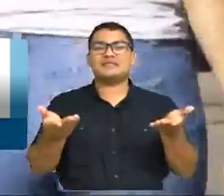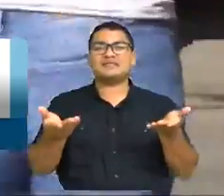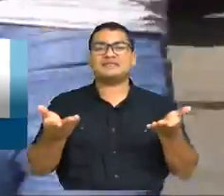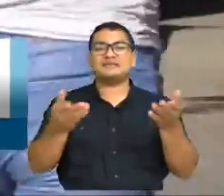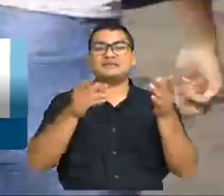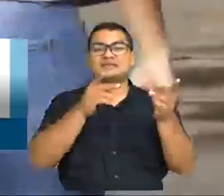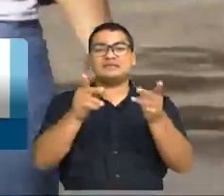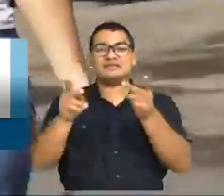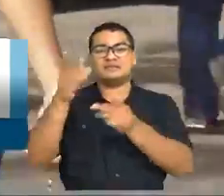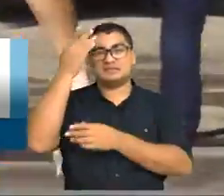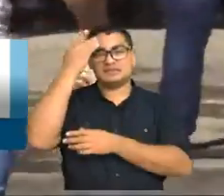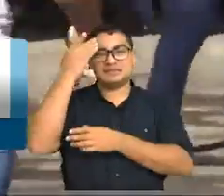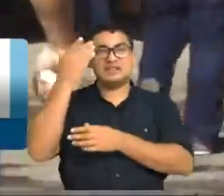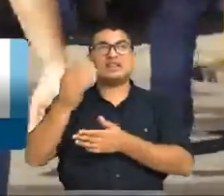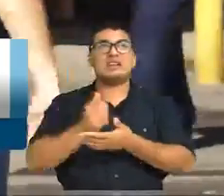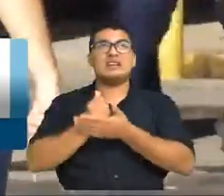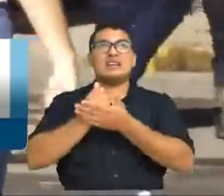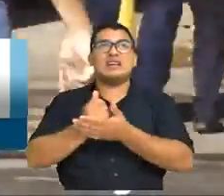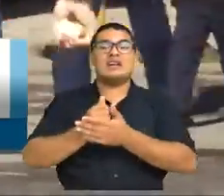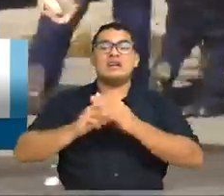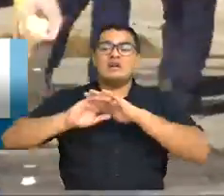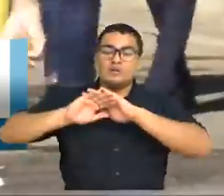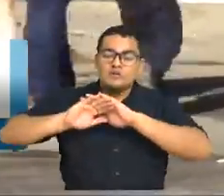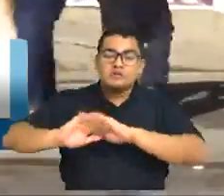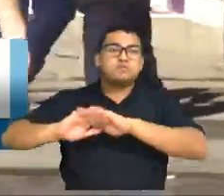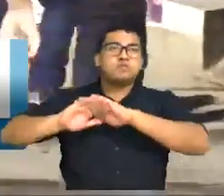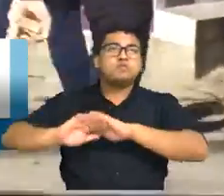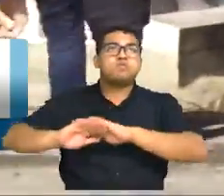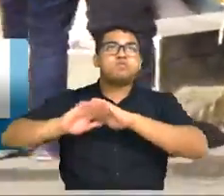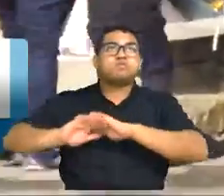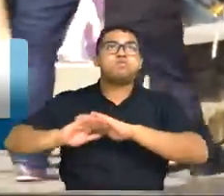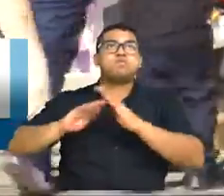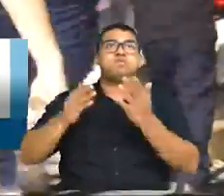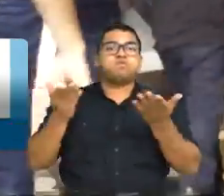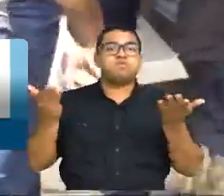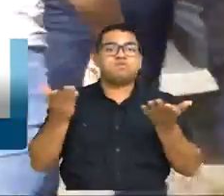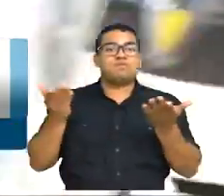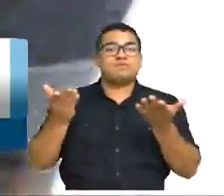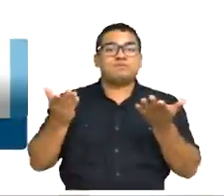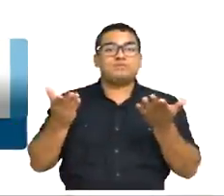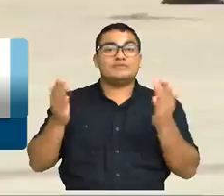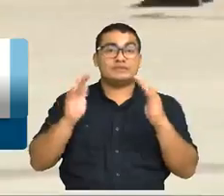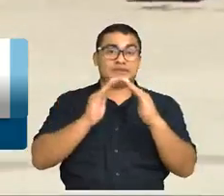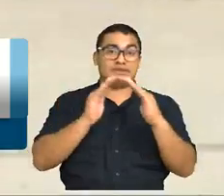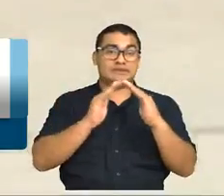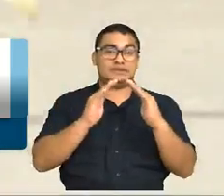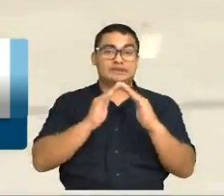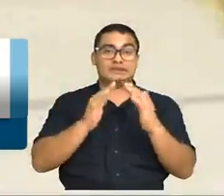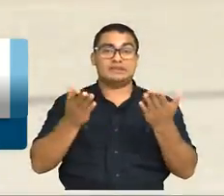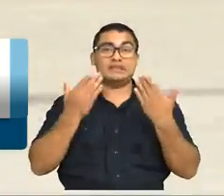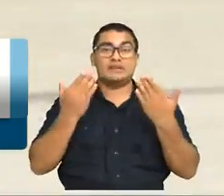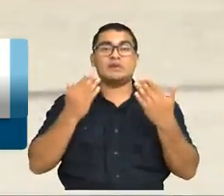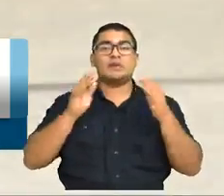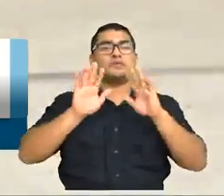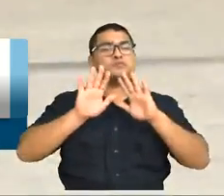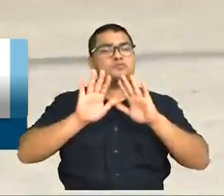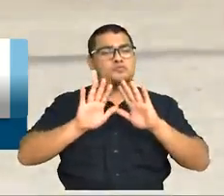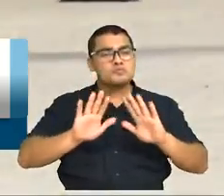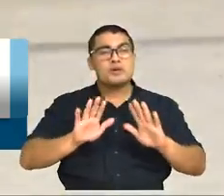saber de los primeros auxilios, ¿verdad? Y nosotros podemos disminuir también ese calor en nuestro hogar. En el caso de que el centro de